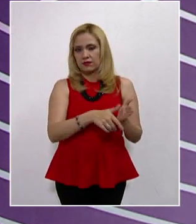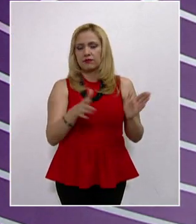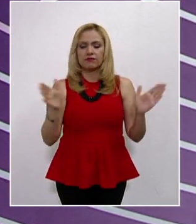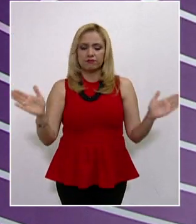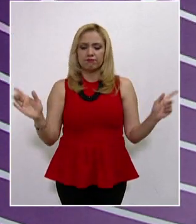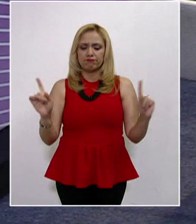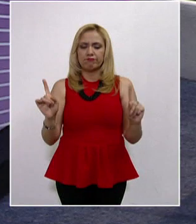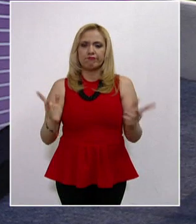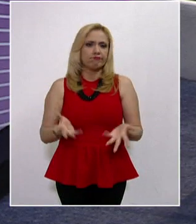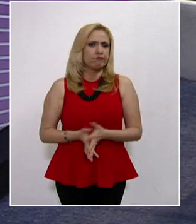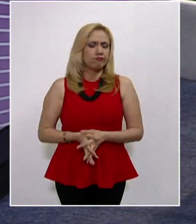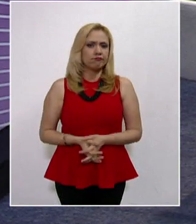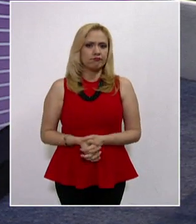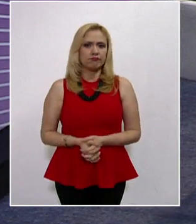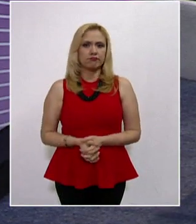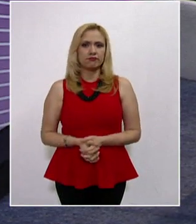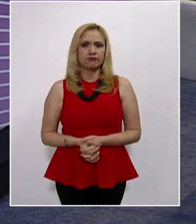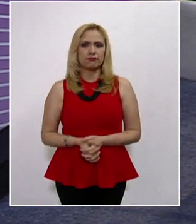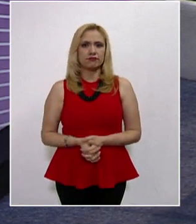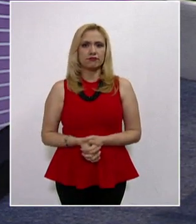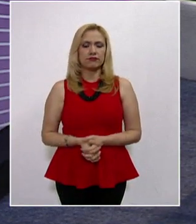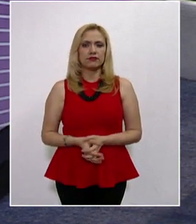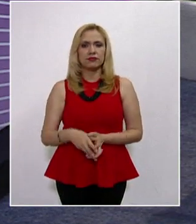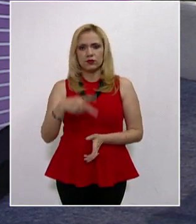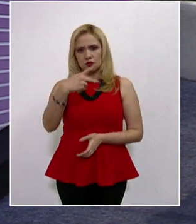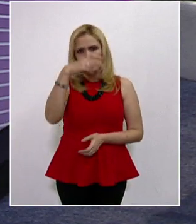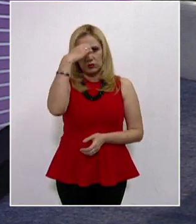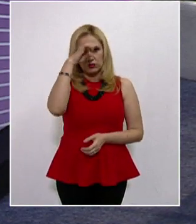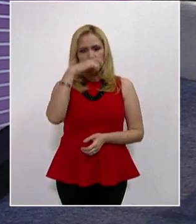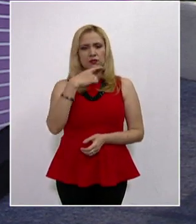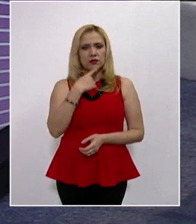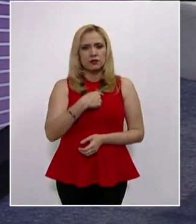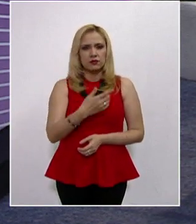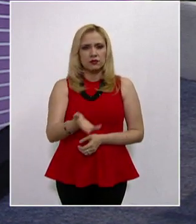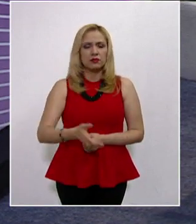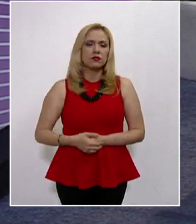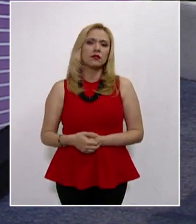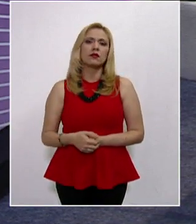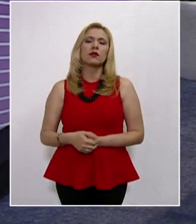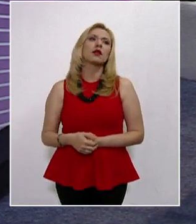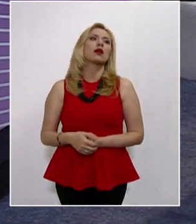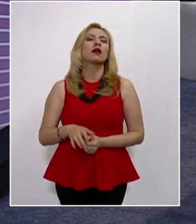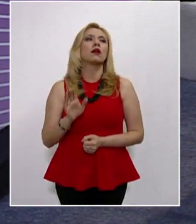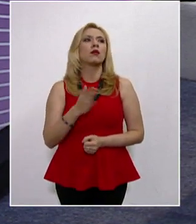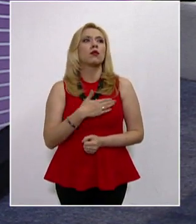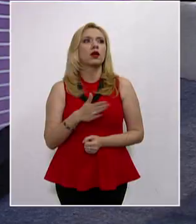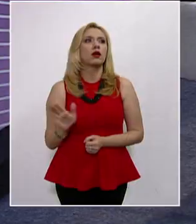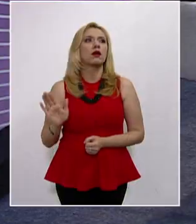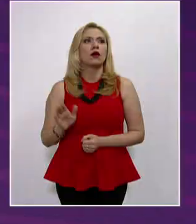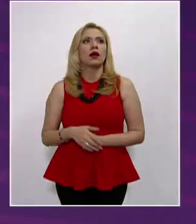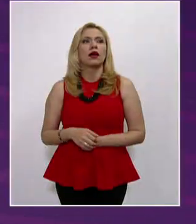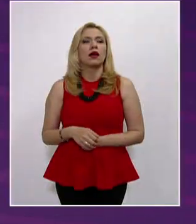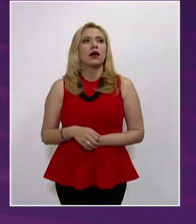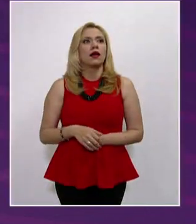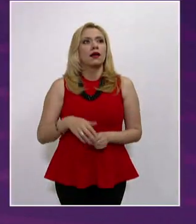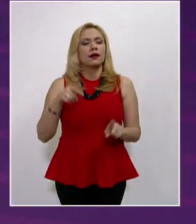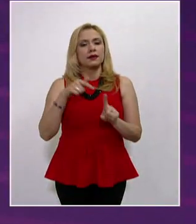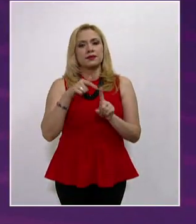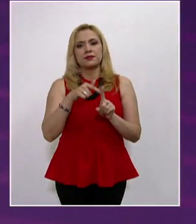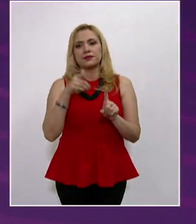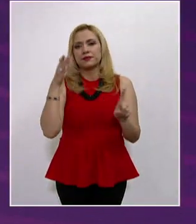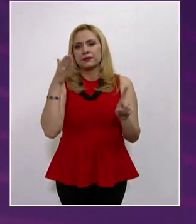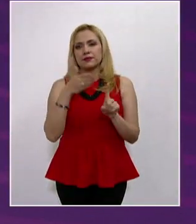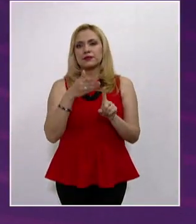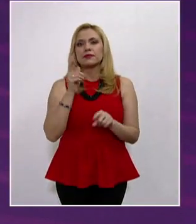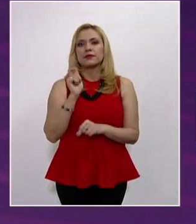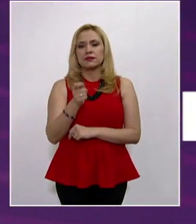civil? No sé, María Luisa, desde tu experiencia quizá con las víctimas. Sí, bueno, creo que una parte central es